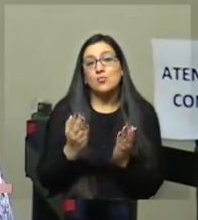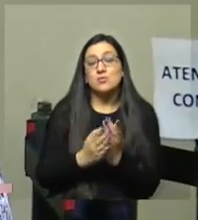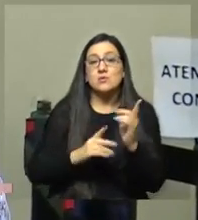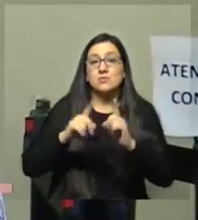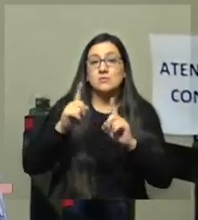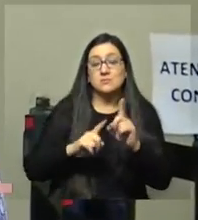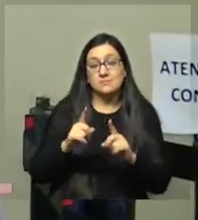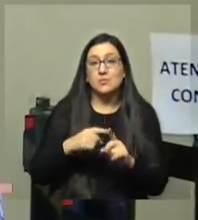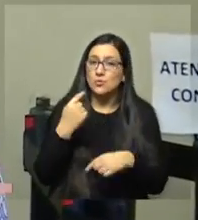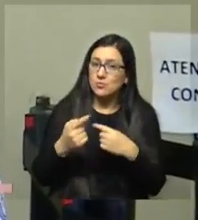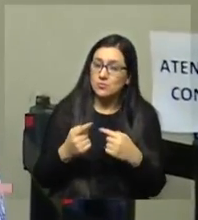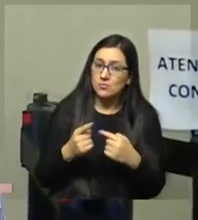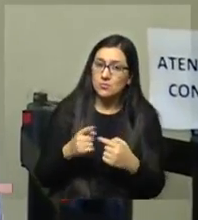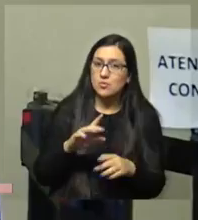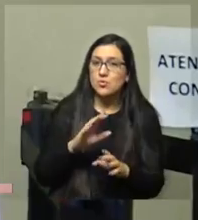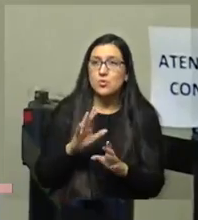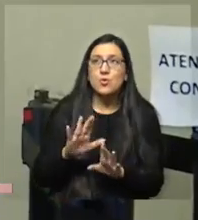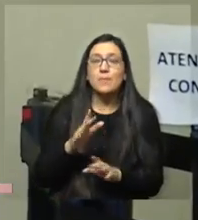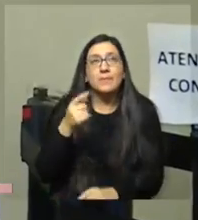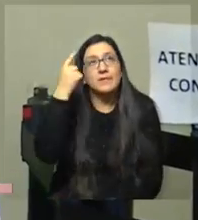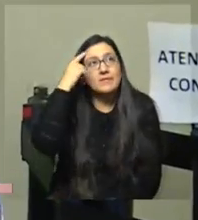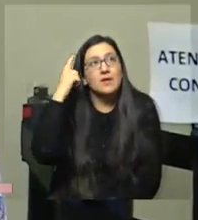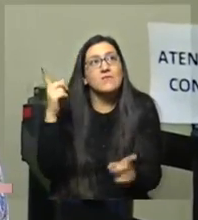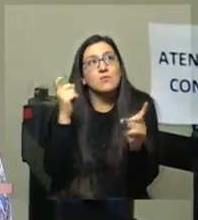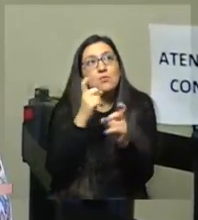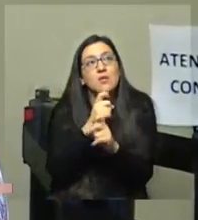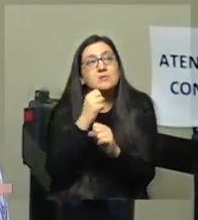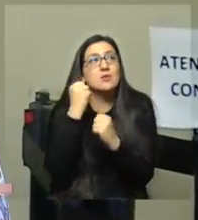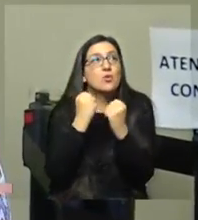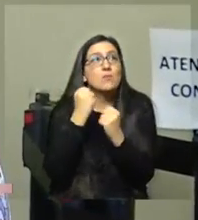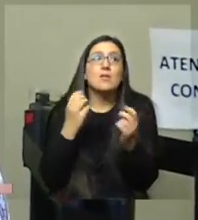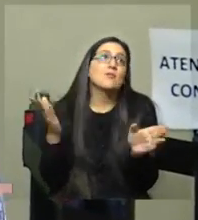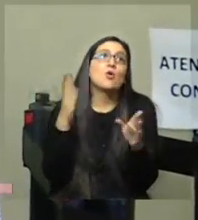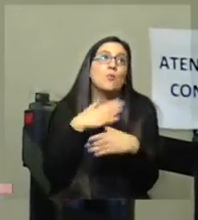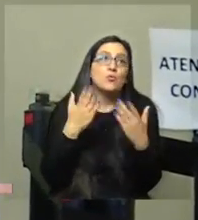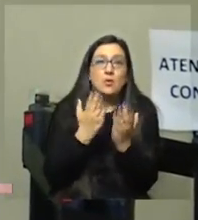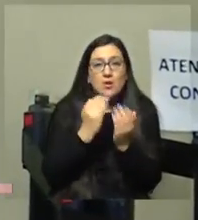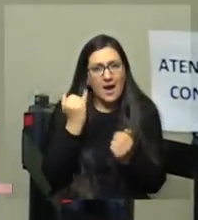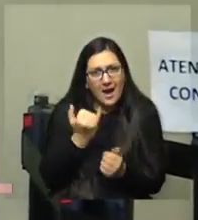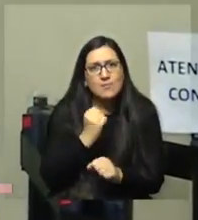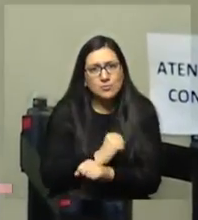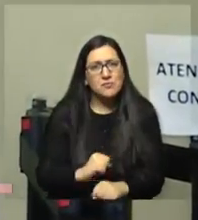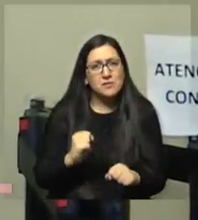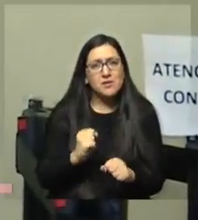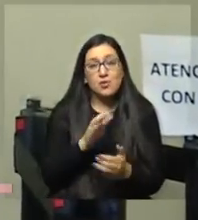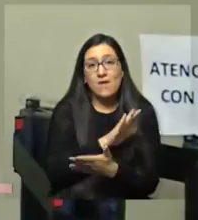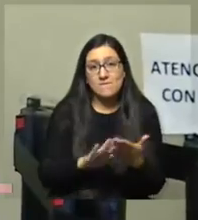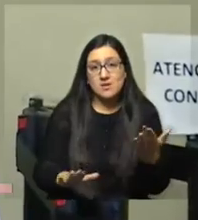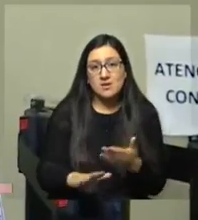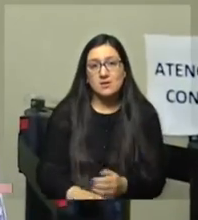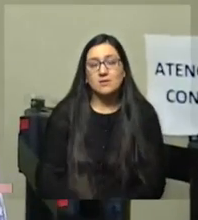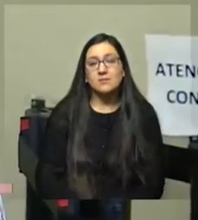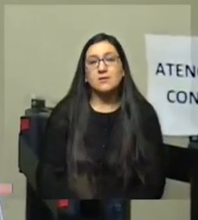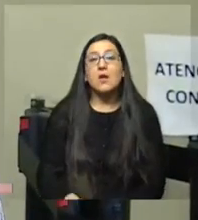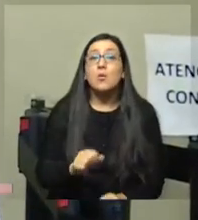sin estudiar por las dificultades económicas. Hay posibilidades de apoyo económico a través de esta beca. No es